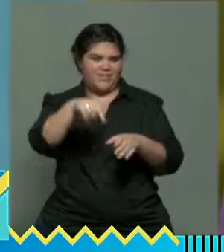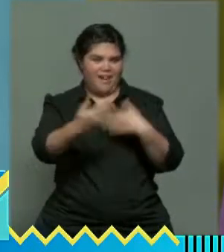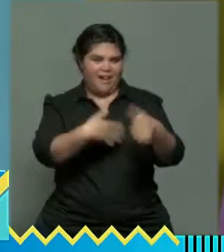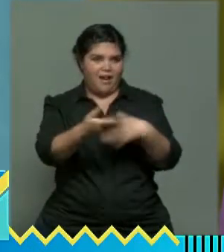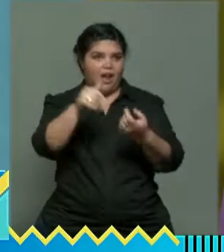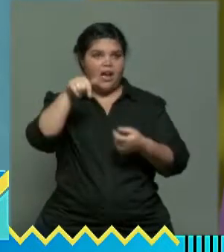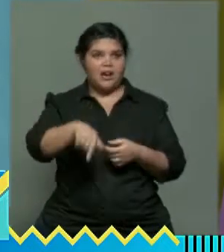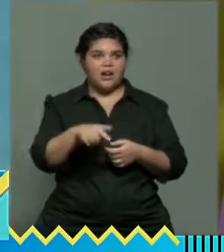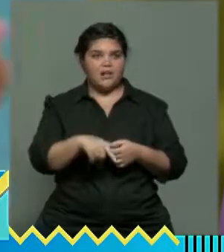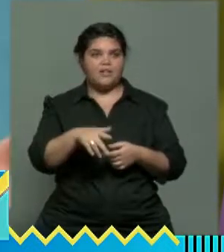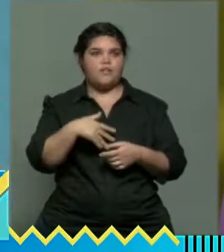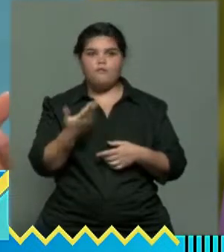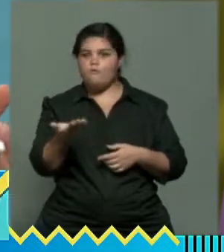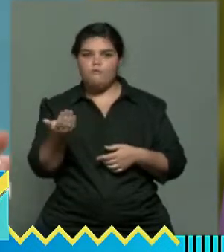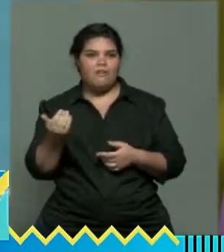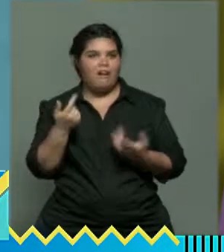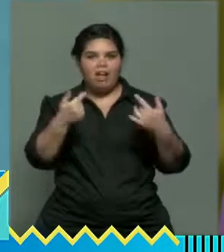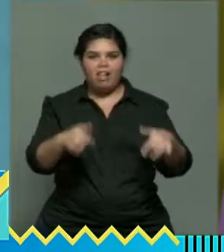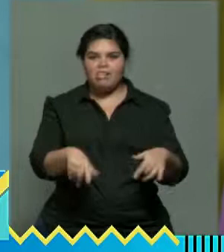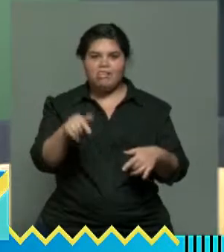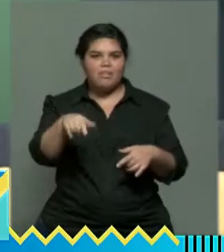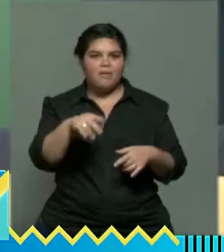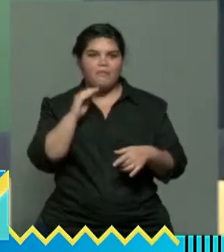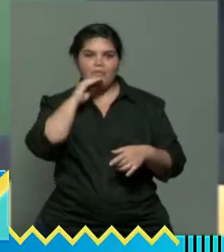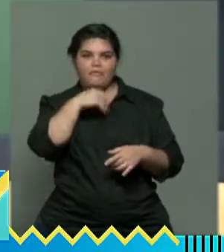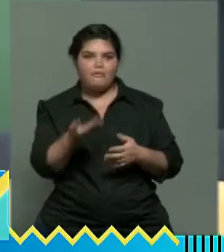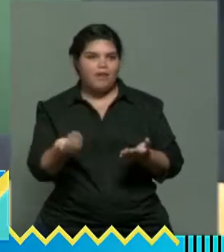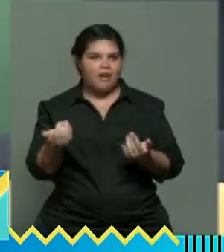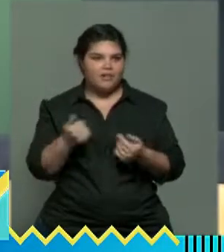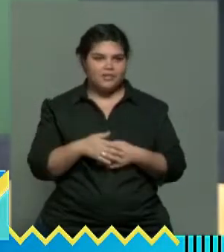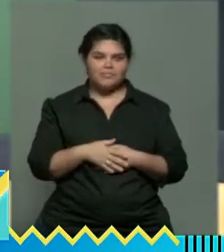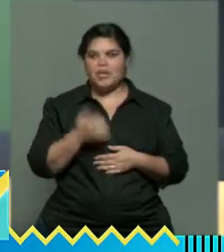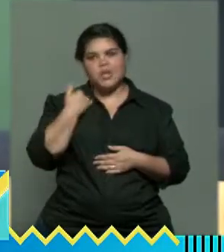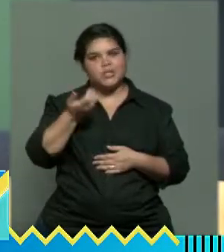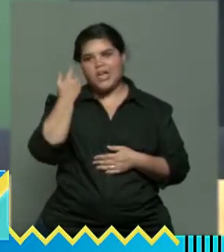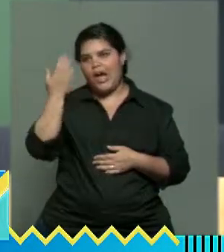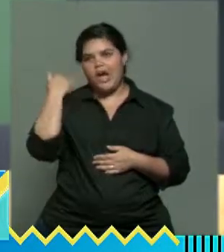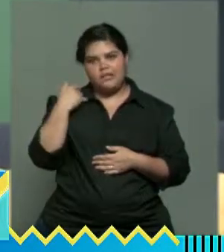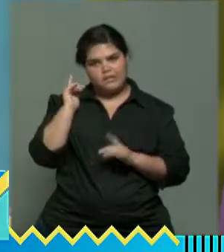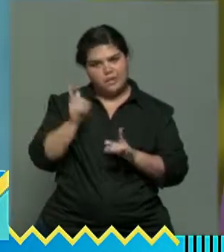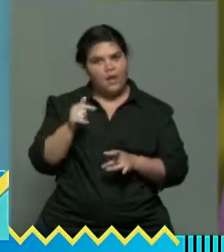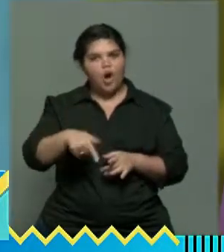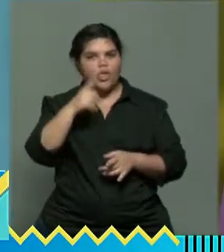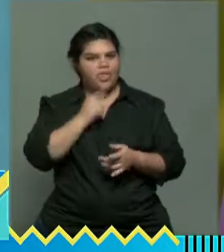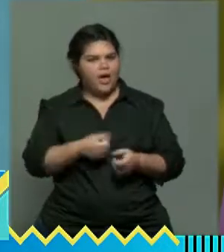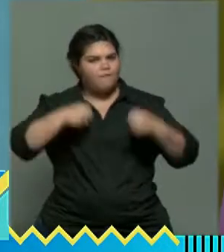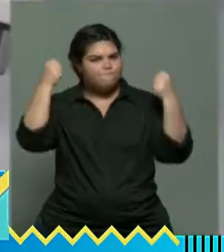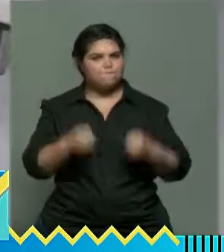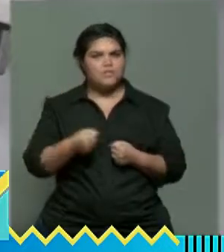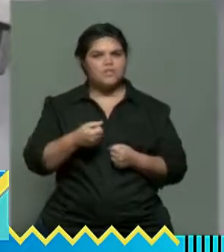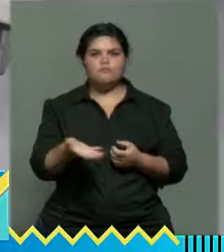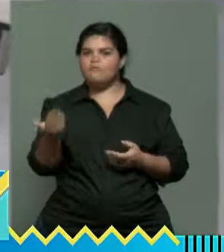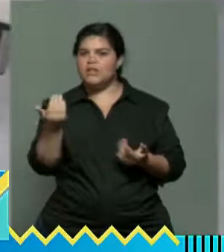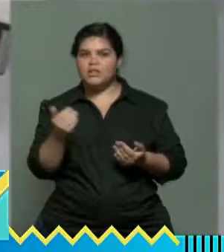¿no es cierto? ¿no? Así que es la forma de... Igual algo que introducir. venimos diciendo hace varios programas atrás también. Sí, pero sí, bueno, sí. hoy más que nunca lo queríamos repetir. Intuyo que es un poco temprano, no sé